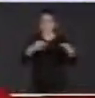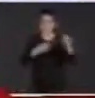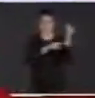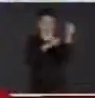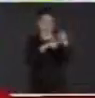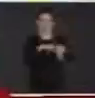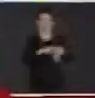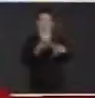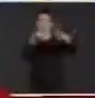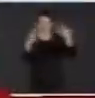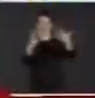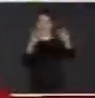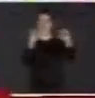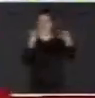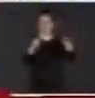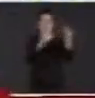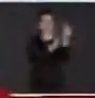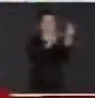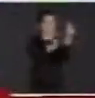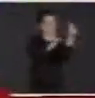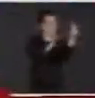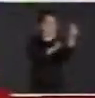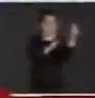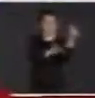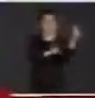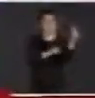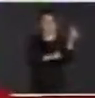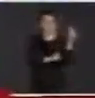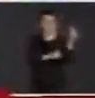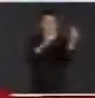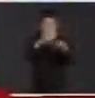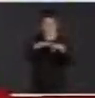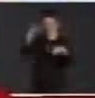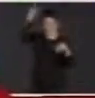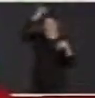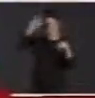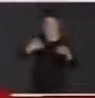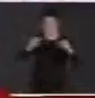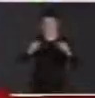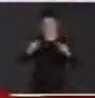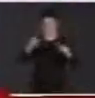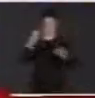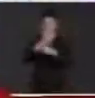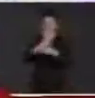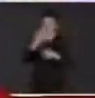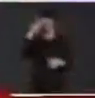usar. Porque si no es muy carita, a las 12 va a curar.